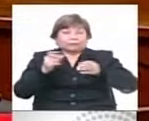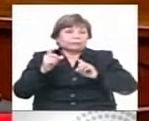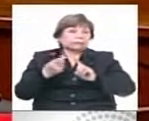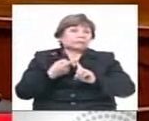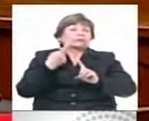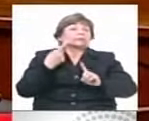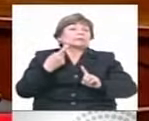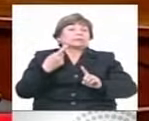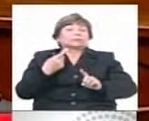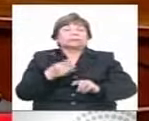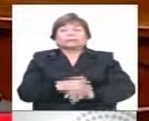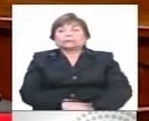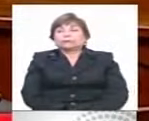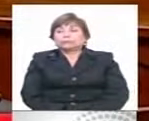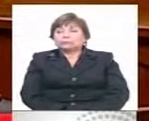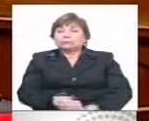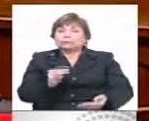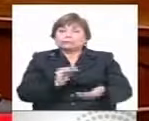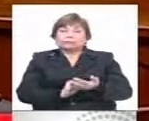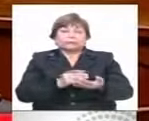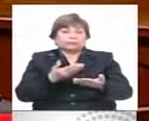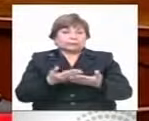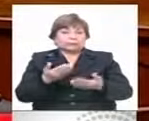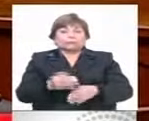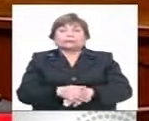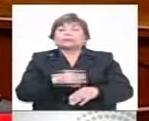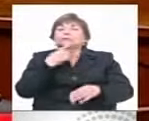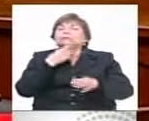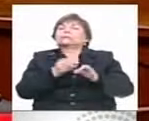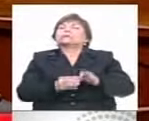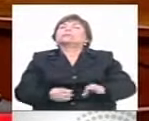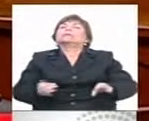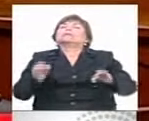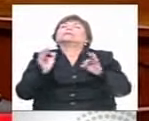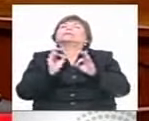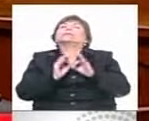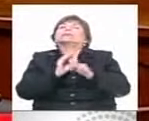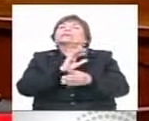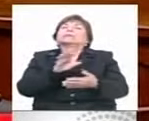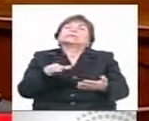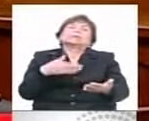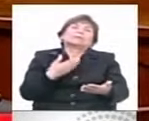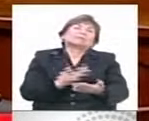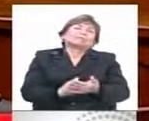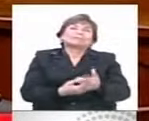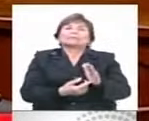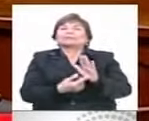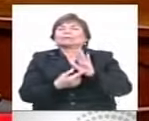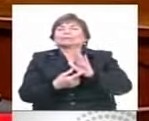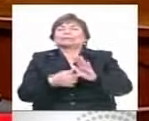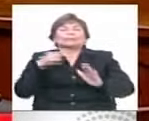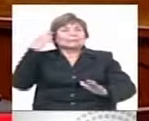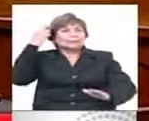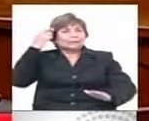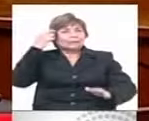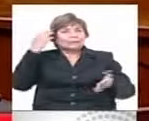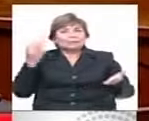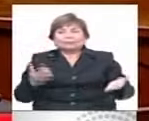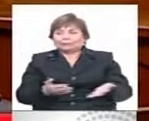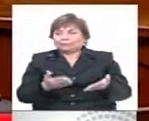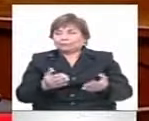de nuestro gabinete. Además de ello, es importante que con toda la representación política